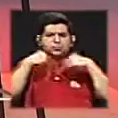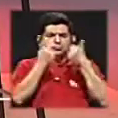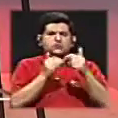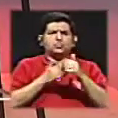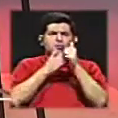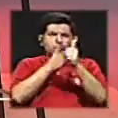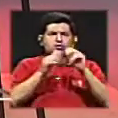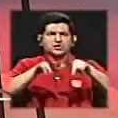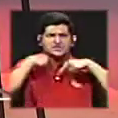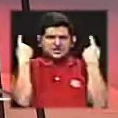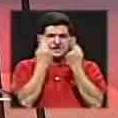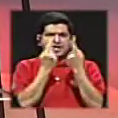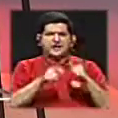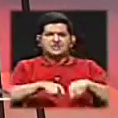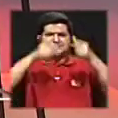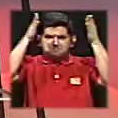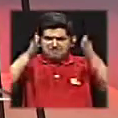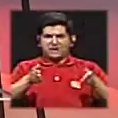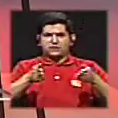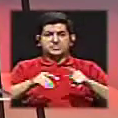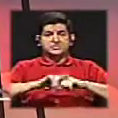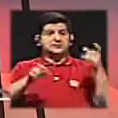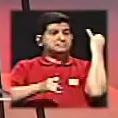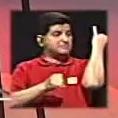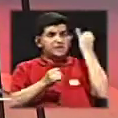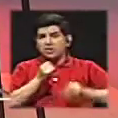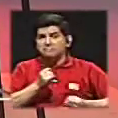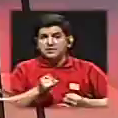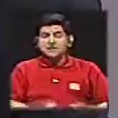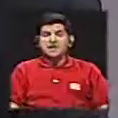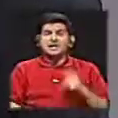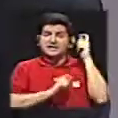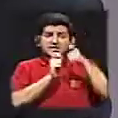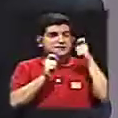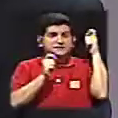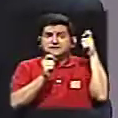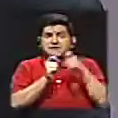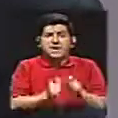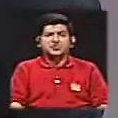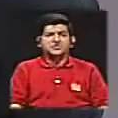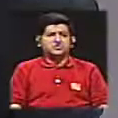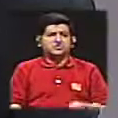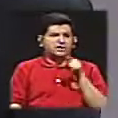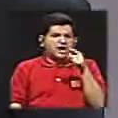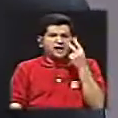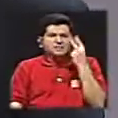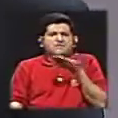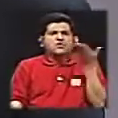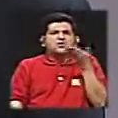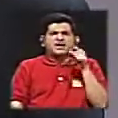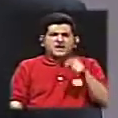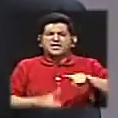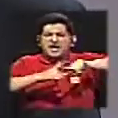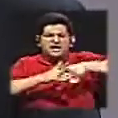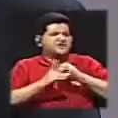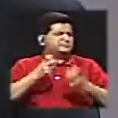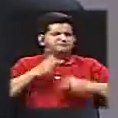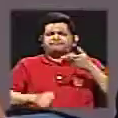partido, contra los periodistas. Pero finalmente, y en concreto, ¿qué vio y qué fue lo que detonó?